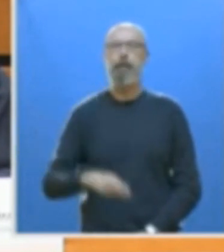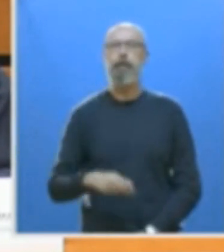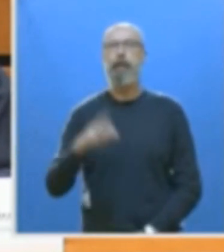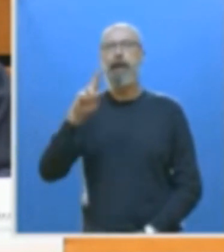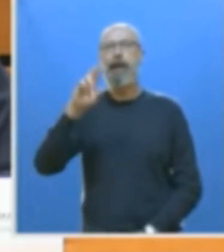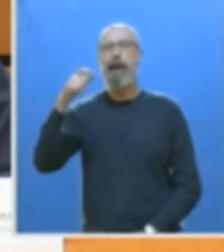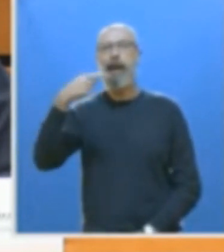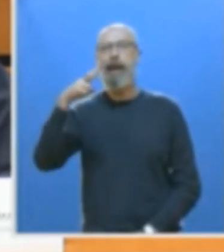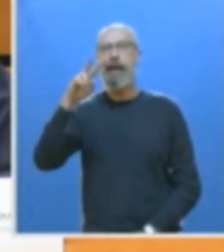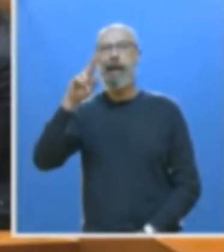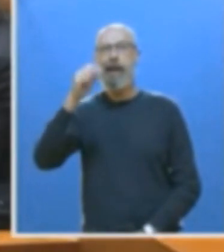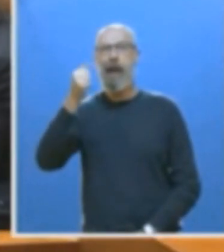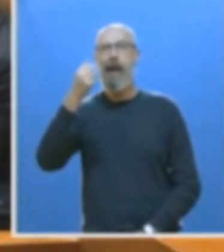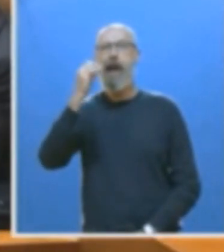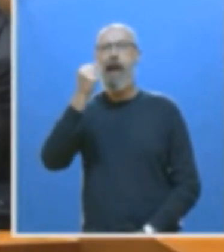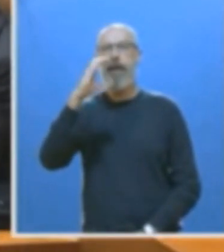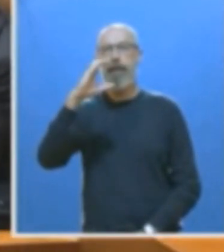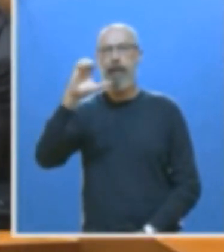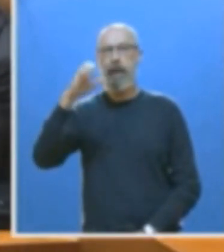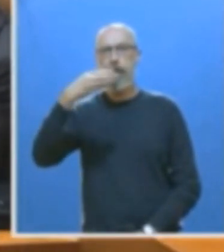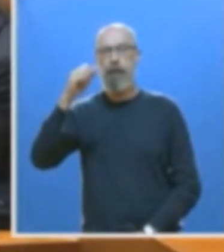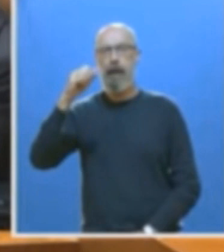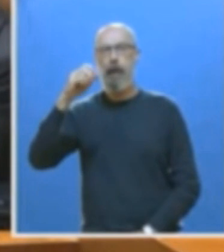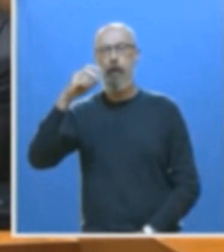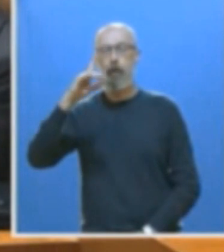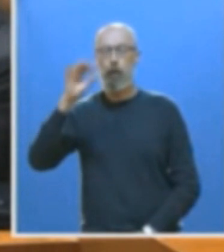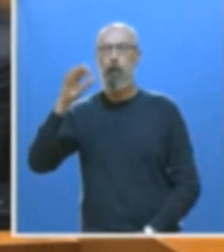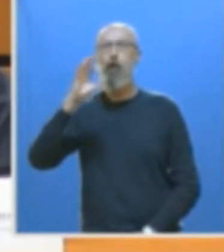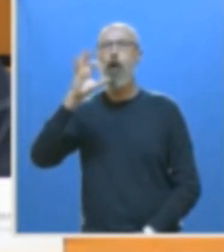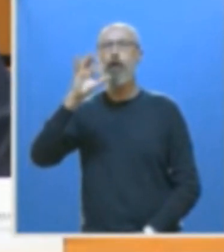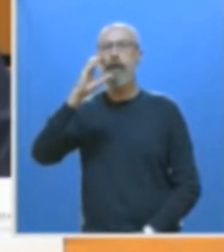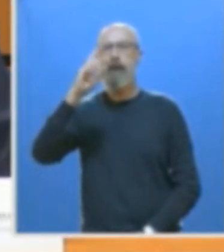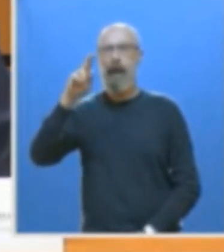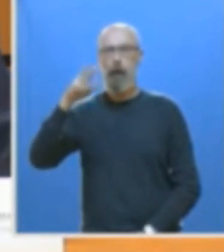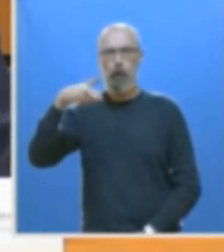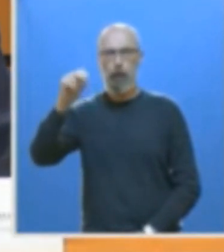Reguera Acevedo, Óscar. No.